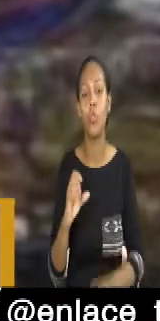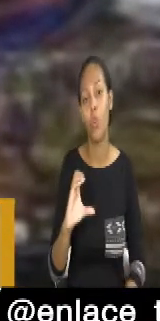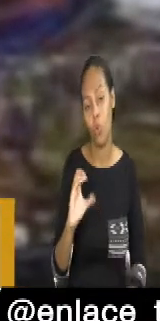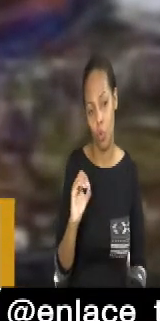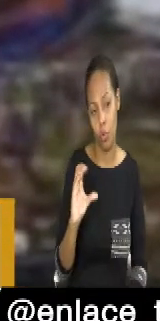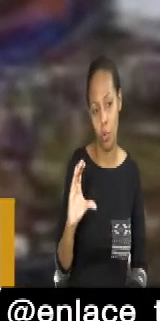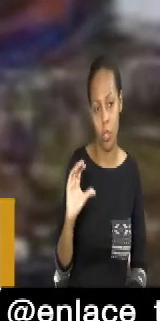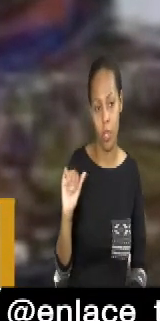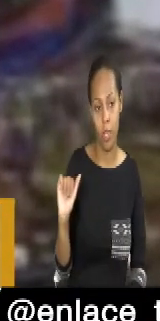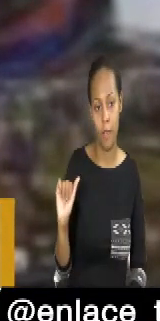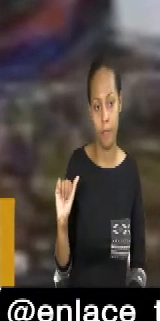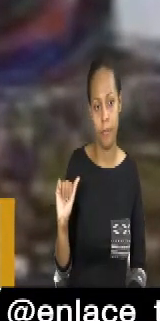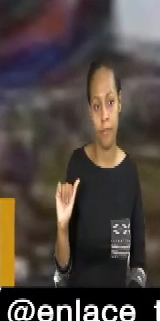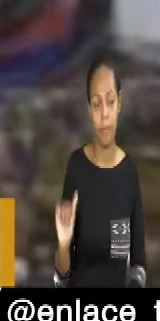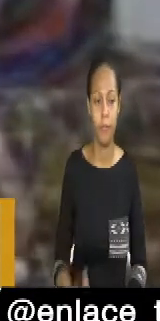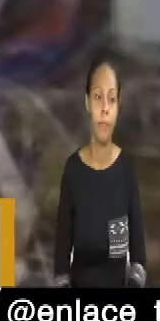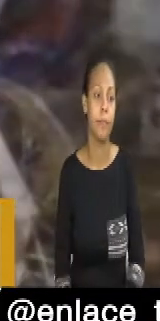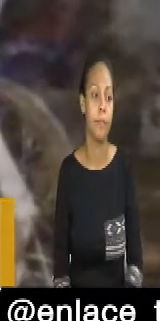influencia.